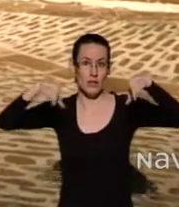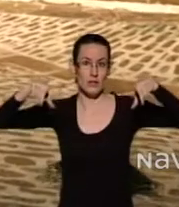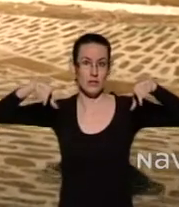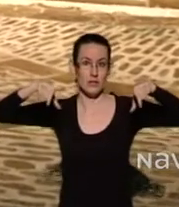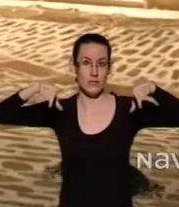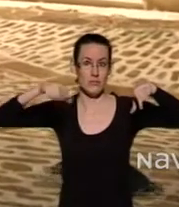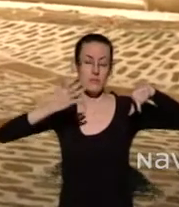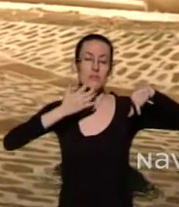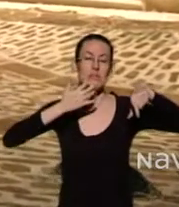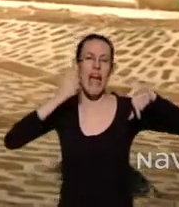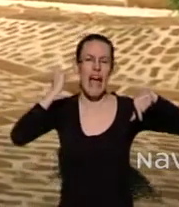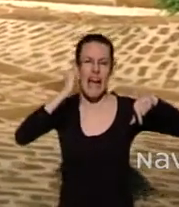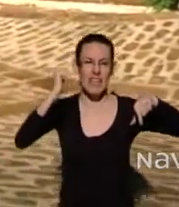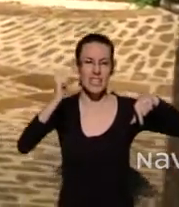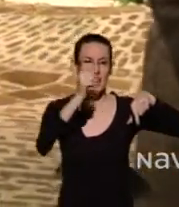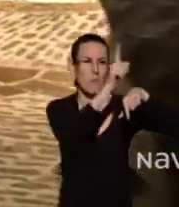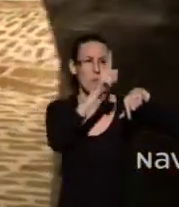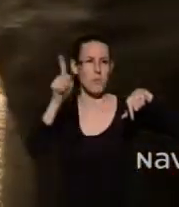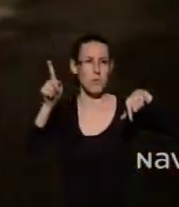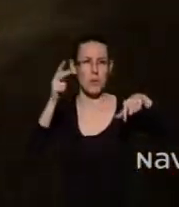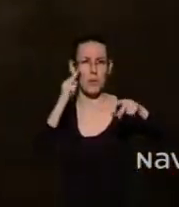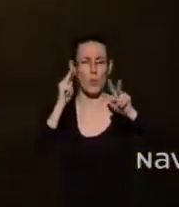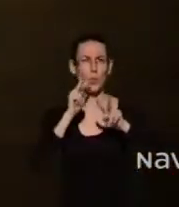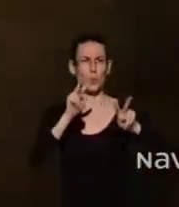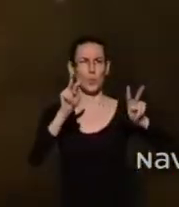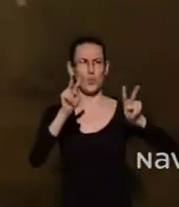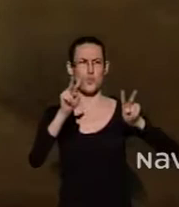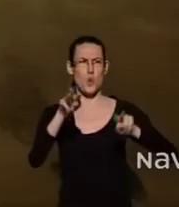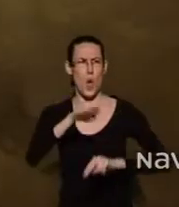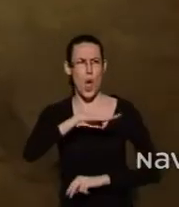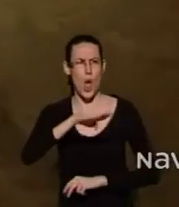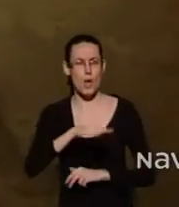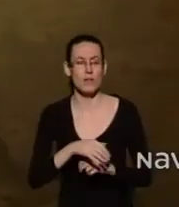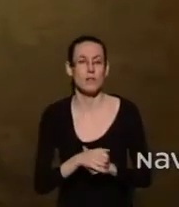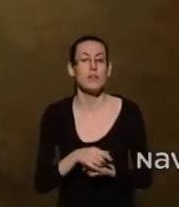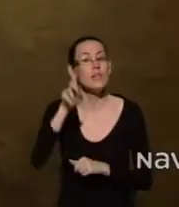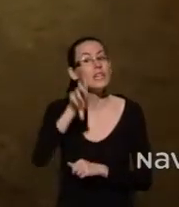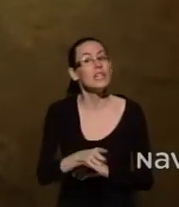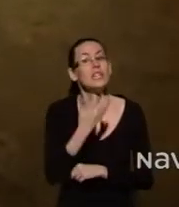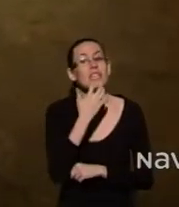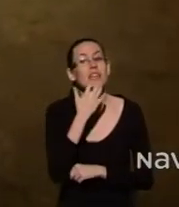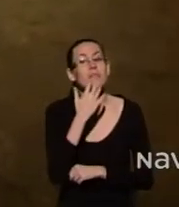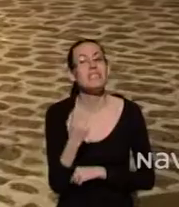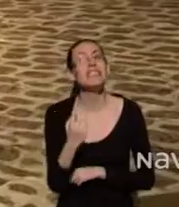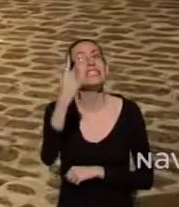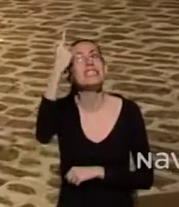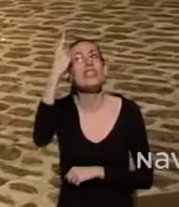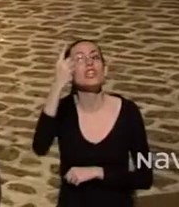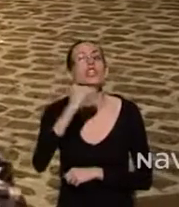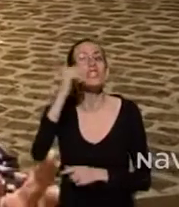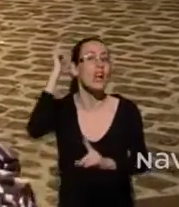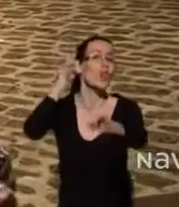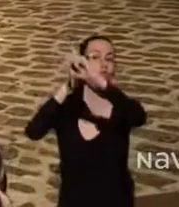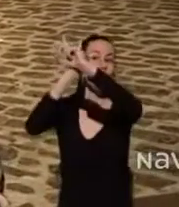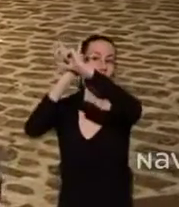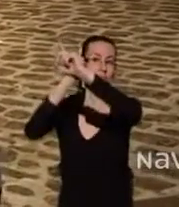todo en este pueblo los blasfemos, porque la blasfemia estaba muy mal considerada, y al blasfemo pues le escupían, le insultaban y le